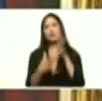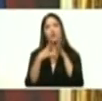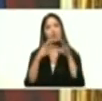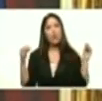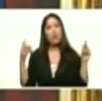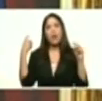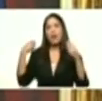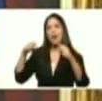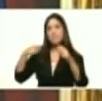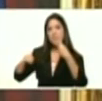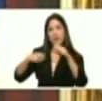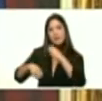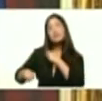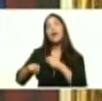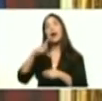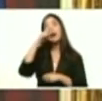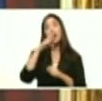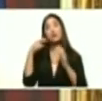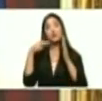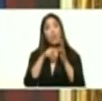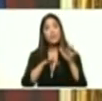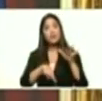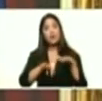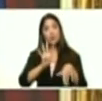suministro, en el año, 2014,